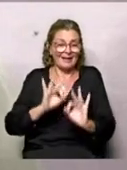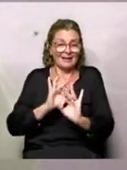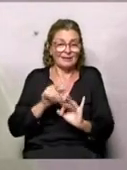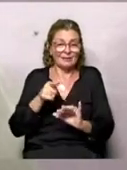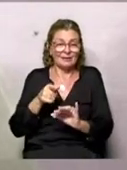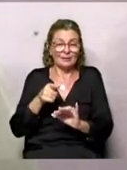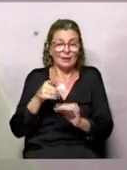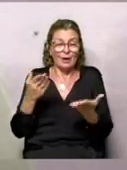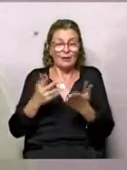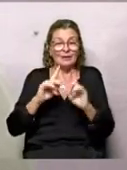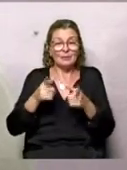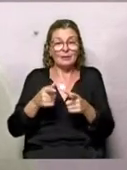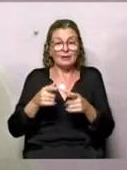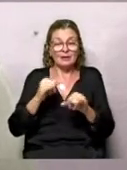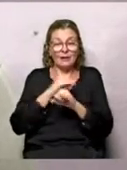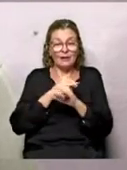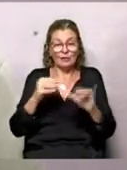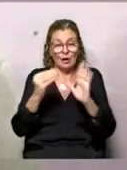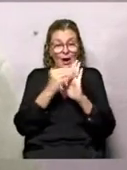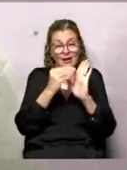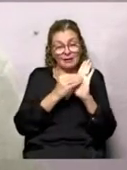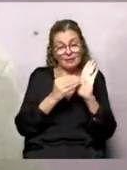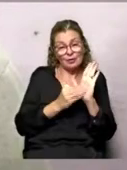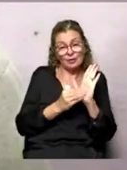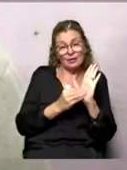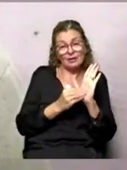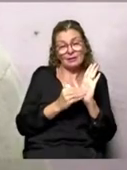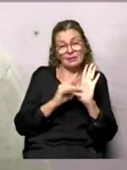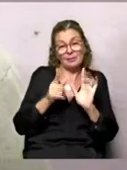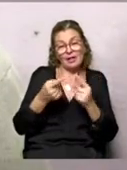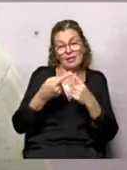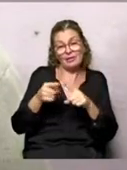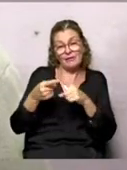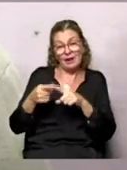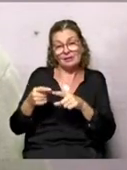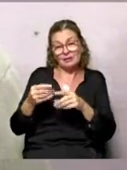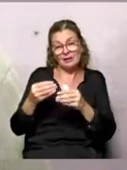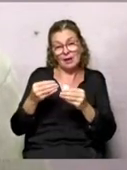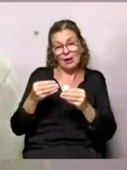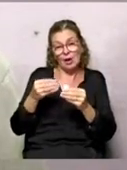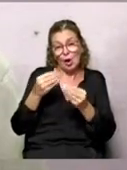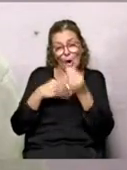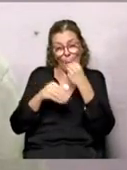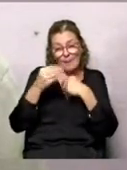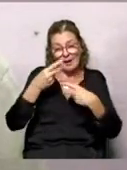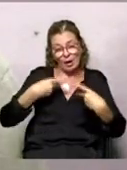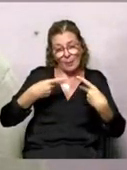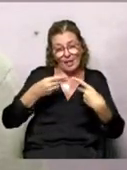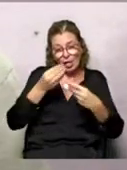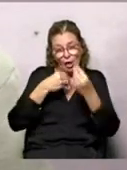tampoco dio resultado, porque ahora también se terminó las inscripciones a los diferentes comedores de Montevideo. Entonces